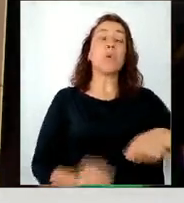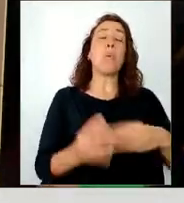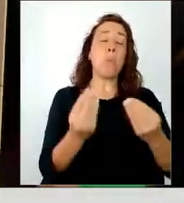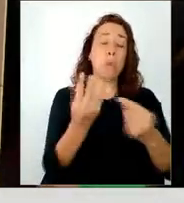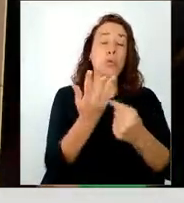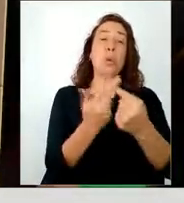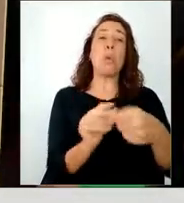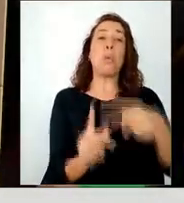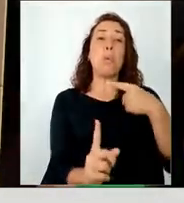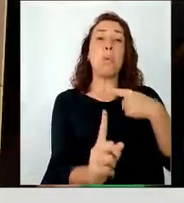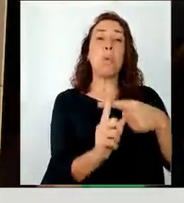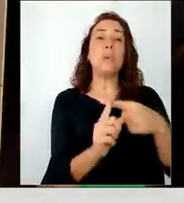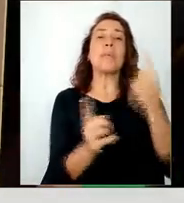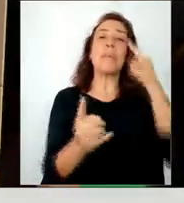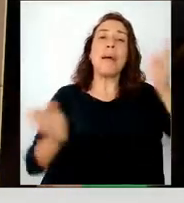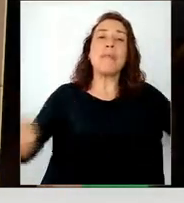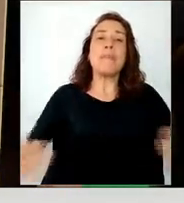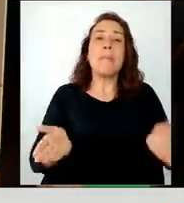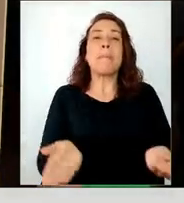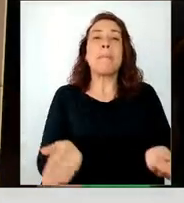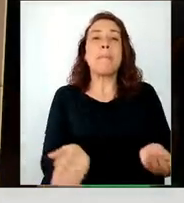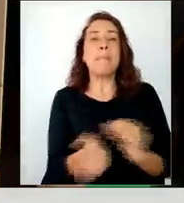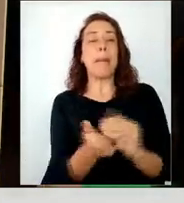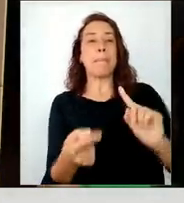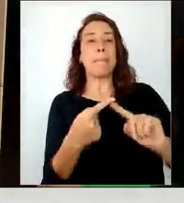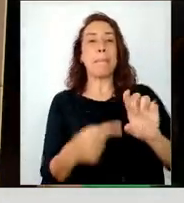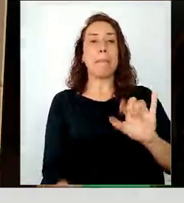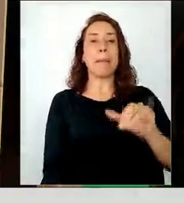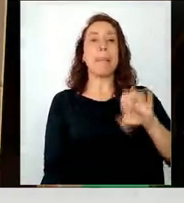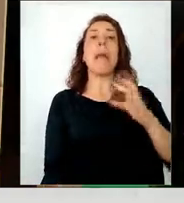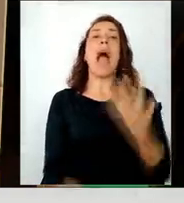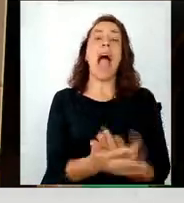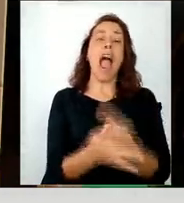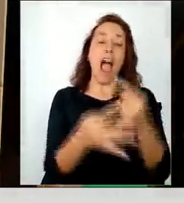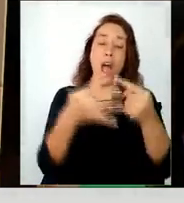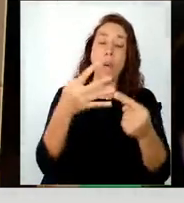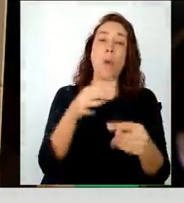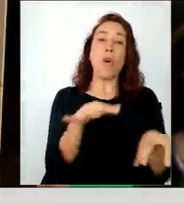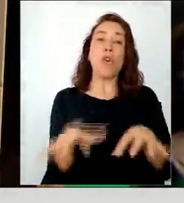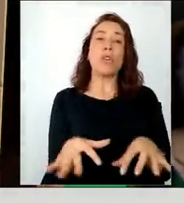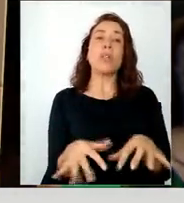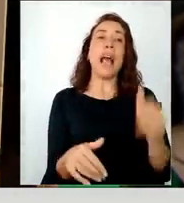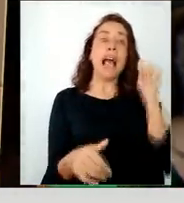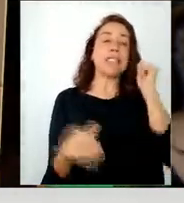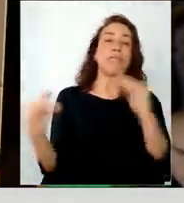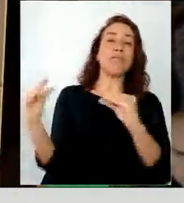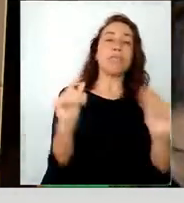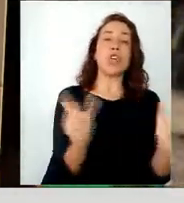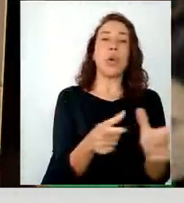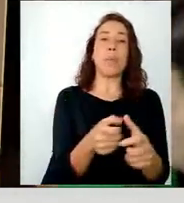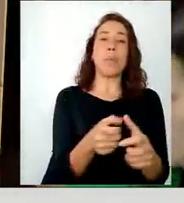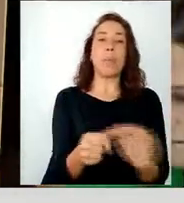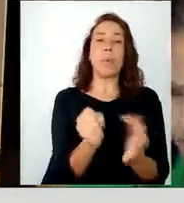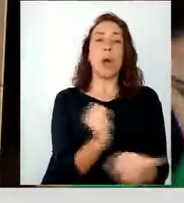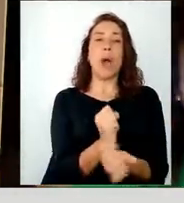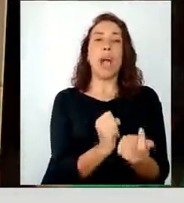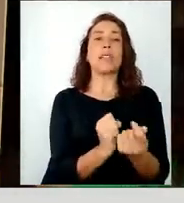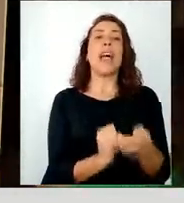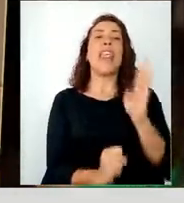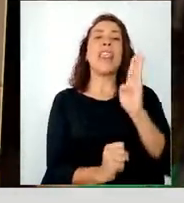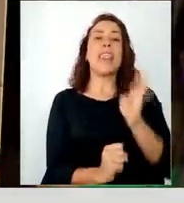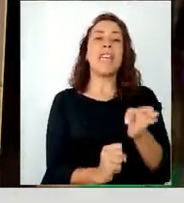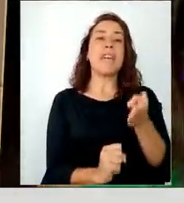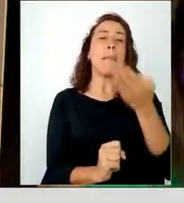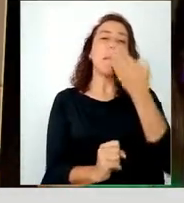al fomento a la participación de las pymes existe de algunas disposiciones que lo vimos ayer en la comisión de Hacienda de tener mejor redactadas